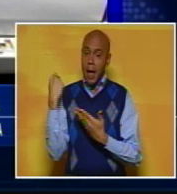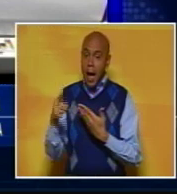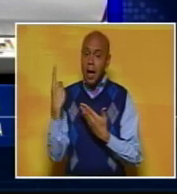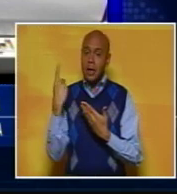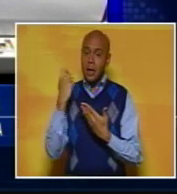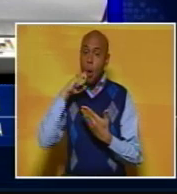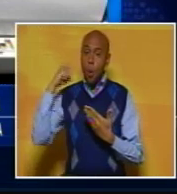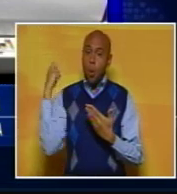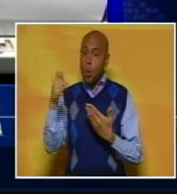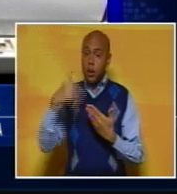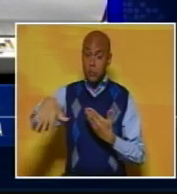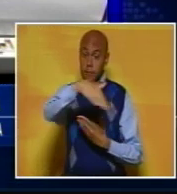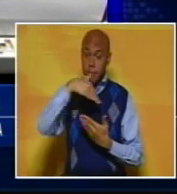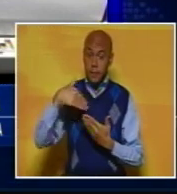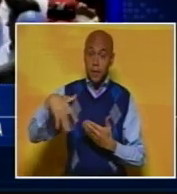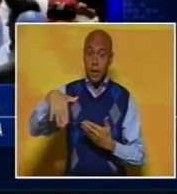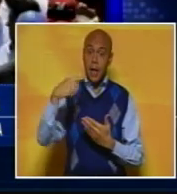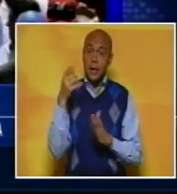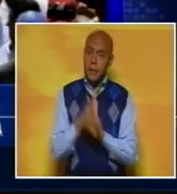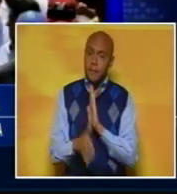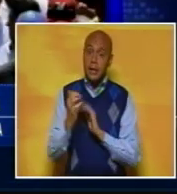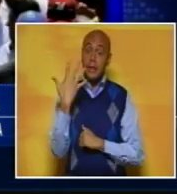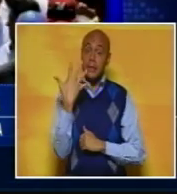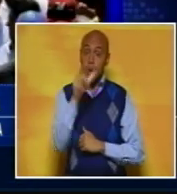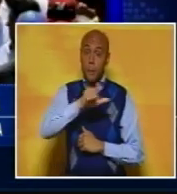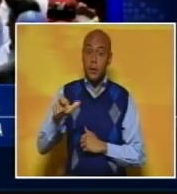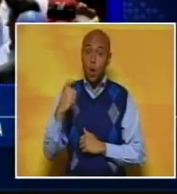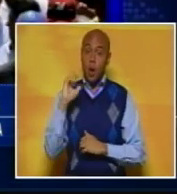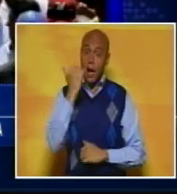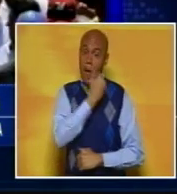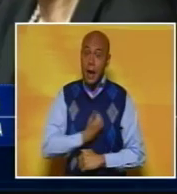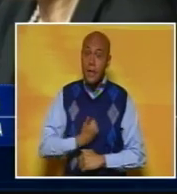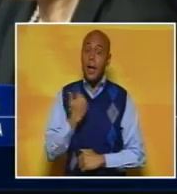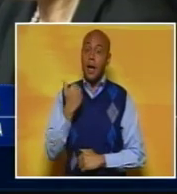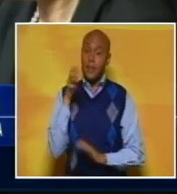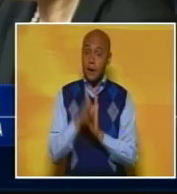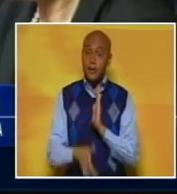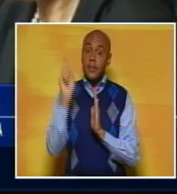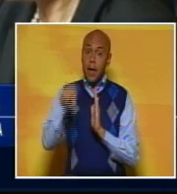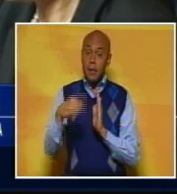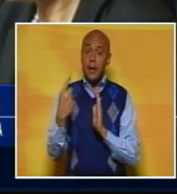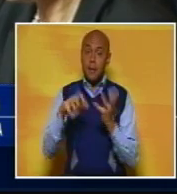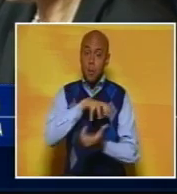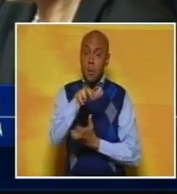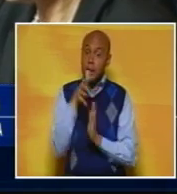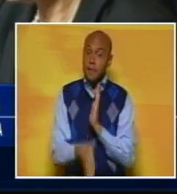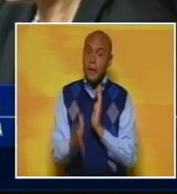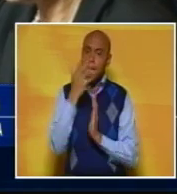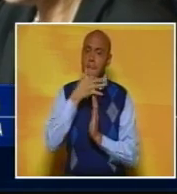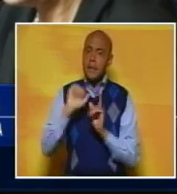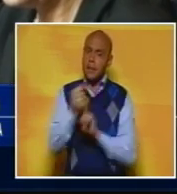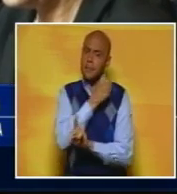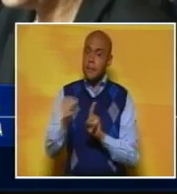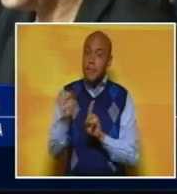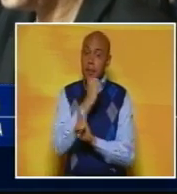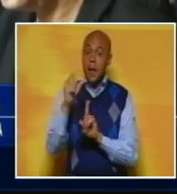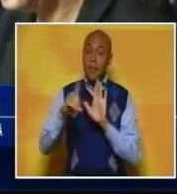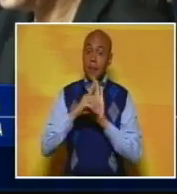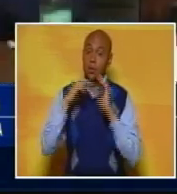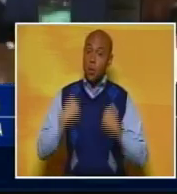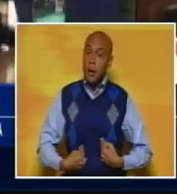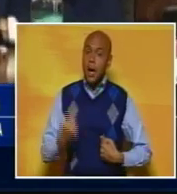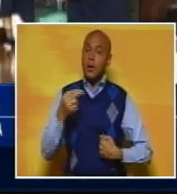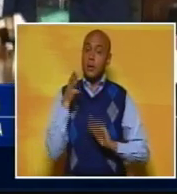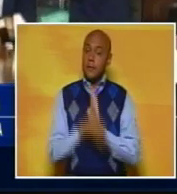parroquia Juan de Villegas, que dejaron al menos 5 personas heridas. Aseguraron que la situación atenta contra los derechos humanos y no